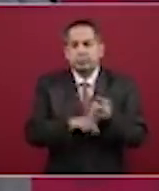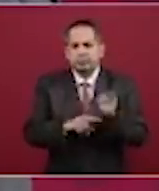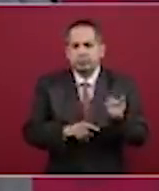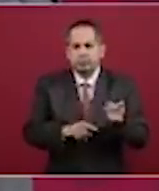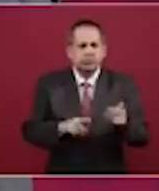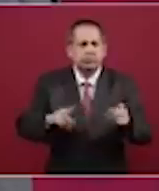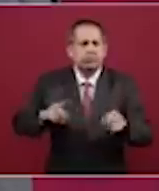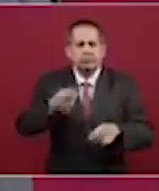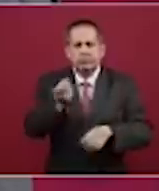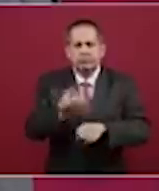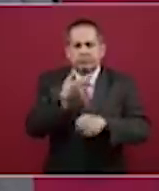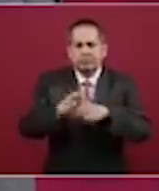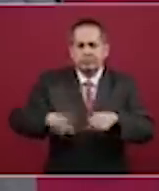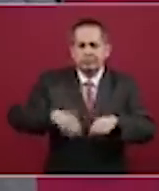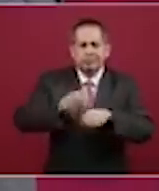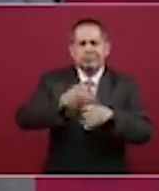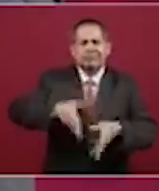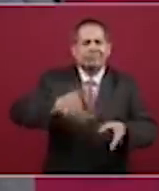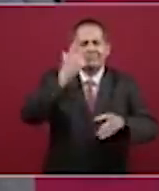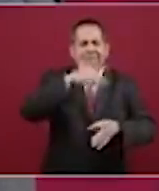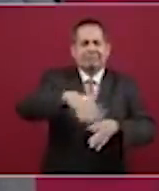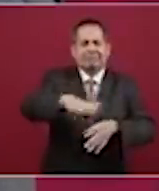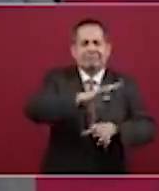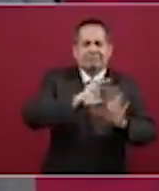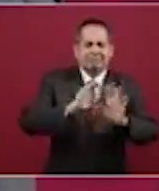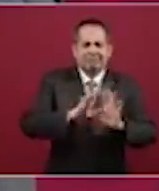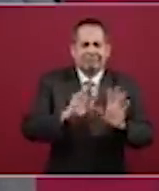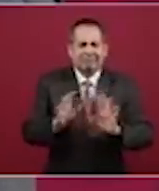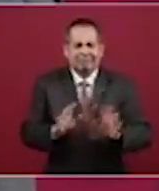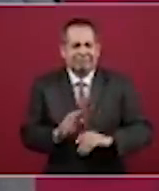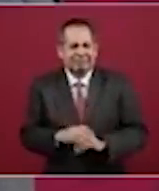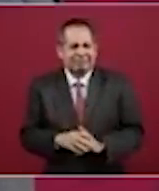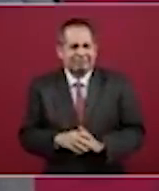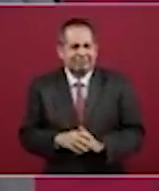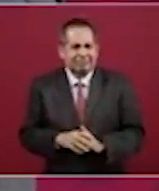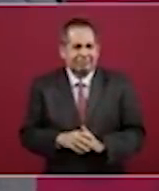no en gobernación, eso está muy feo. Como